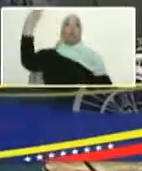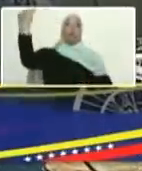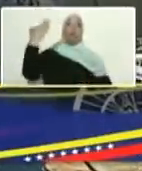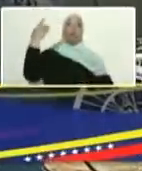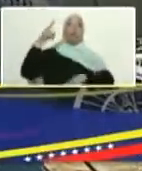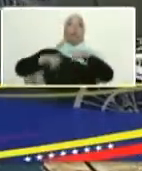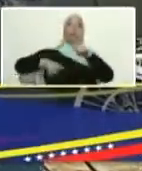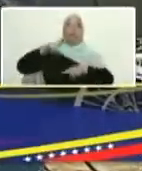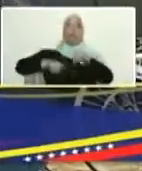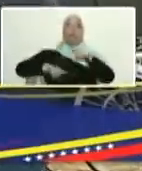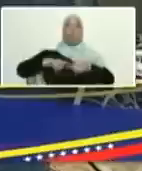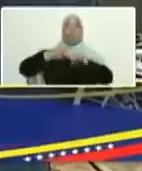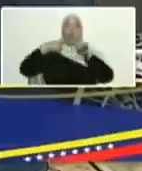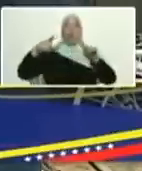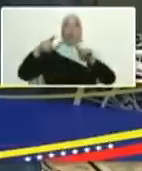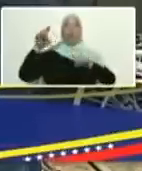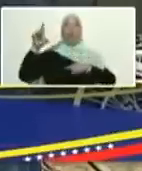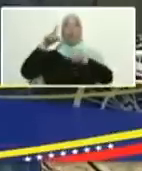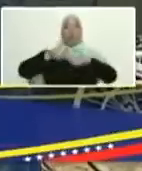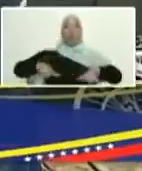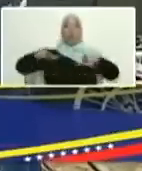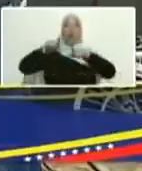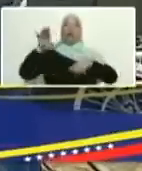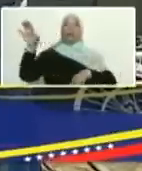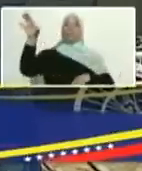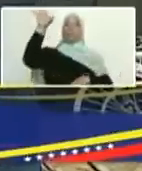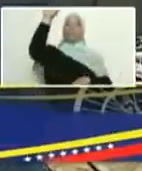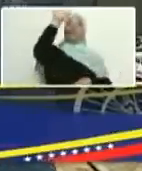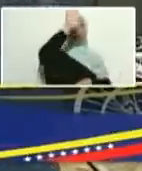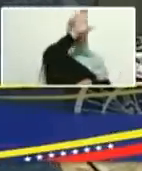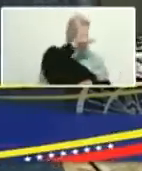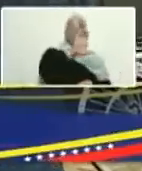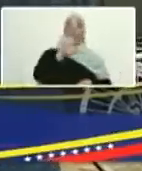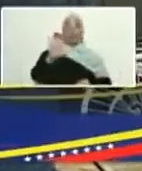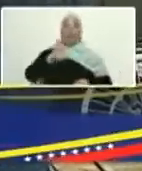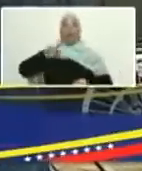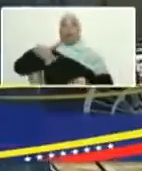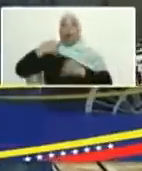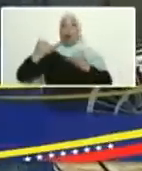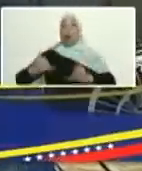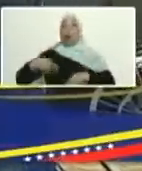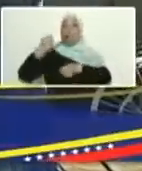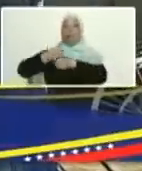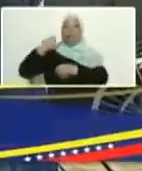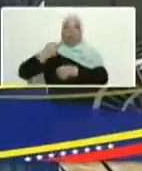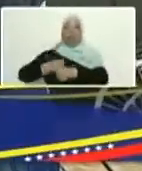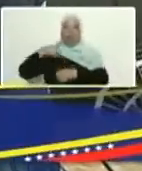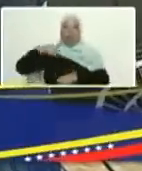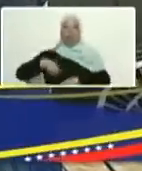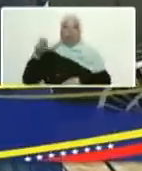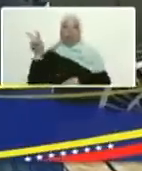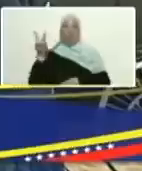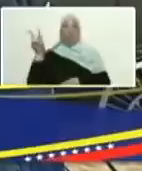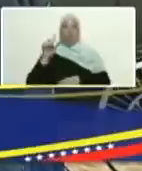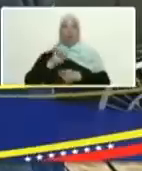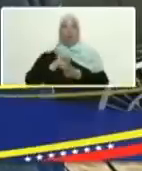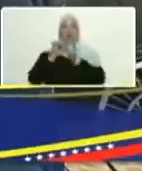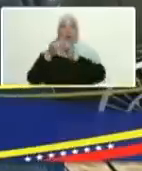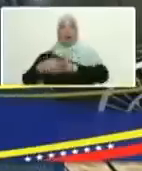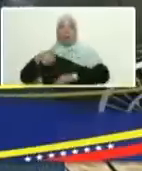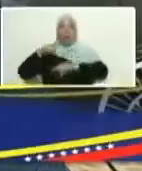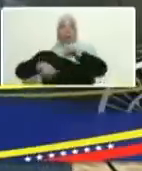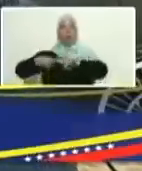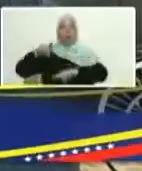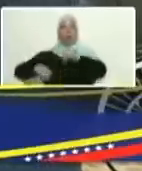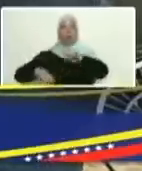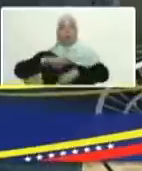otro continente. Hoy nosotros, el milagro de la clase obrera, somos nosotros que estamos sustituyendo importaciones